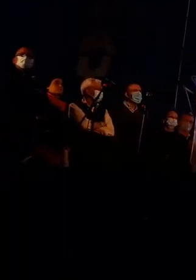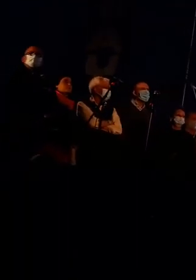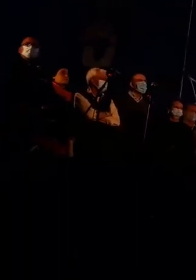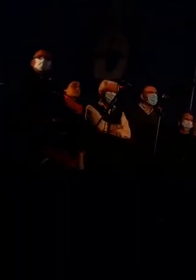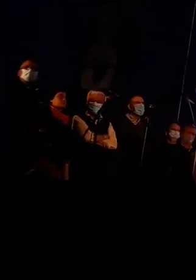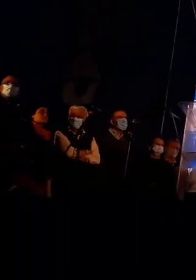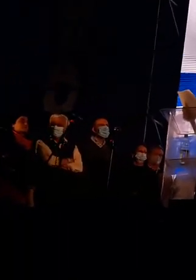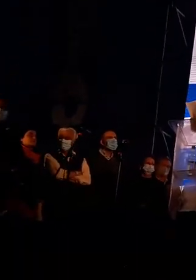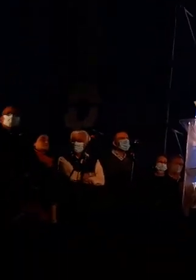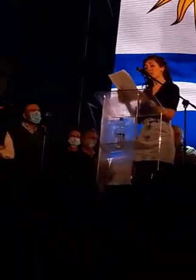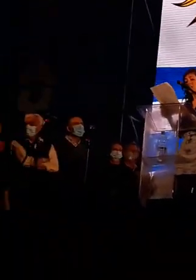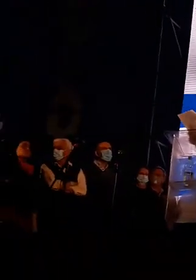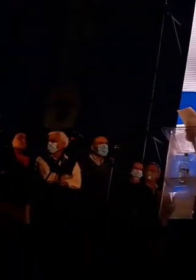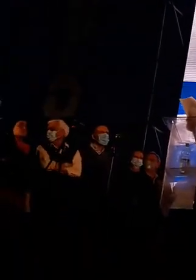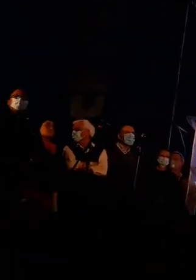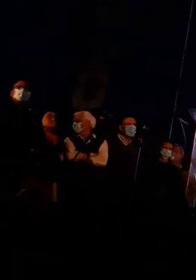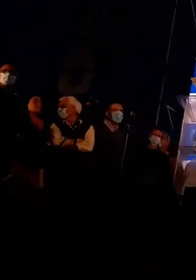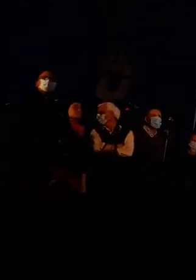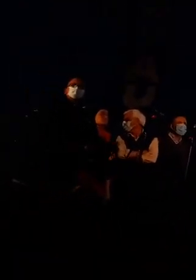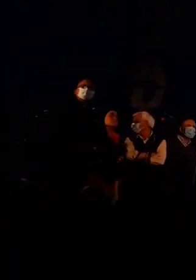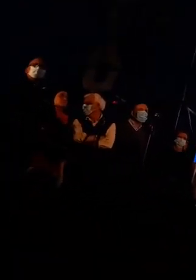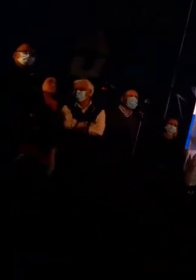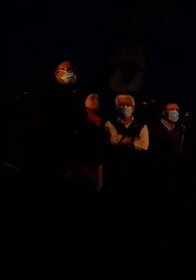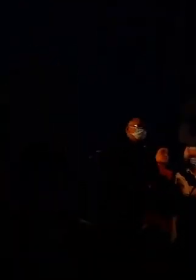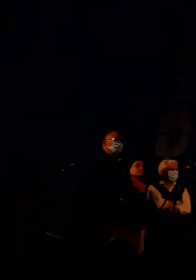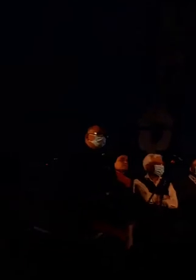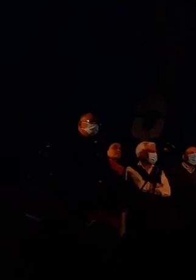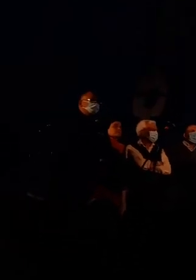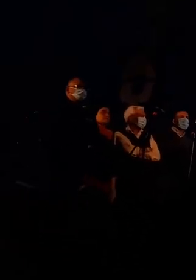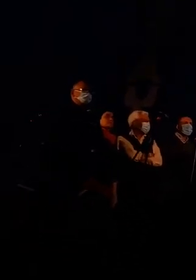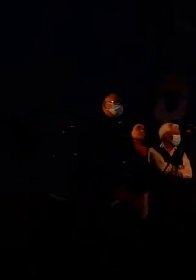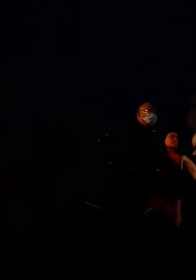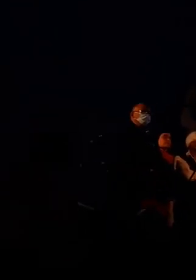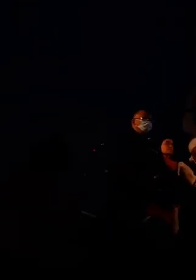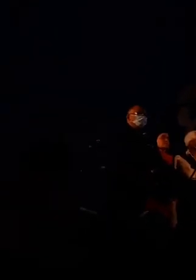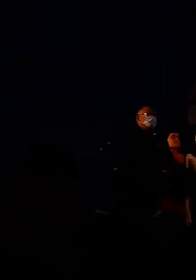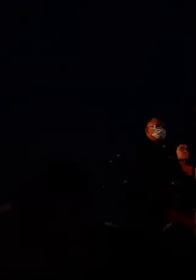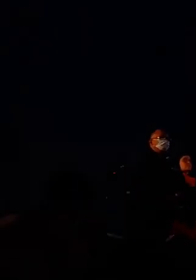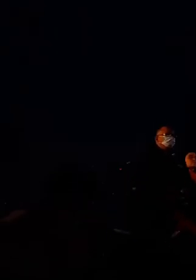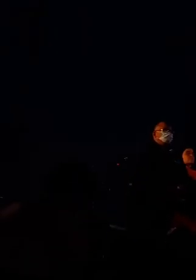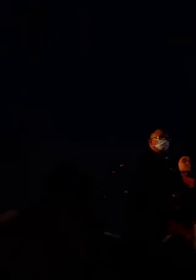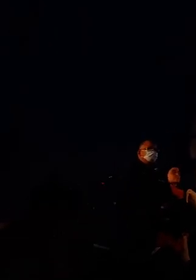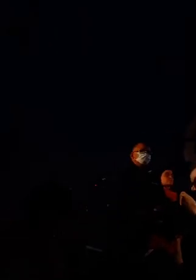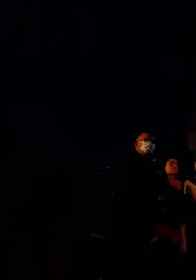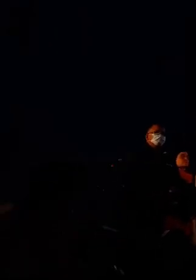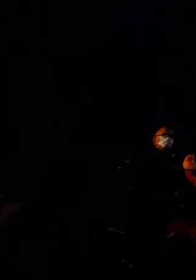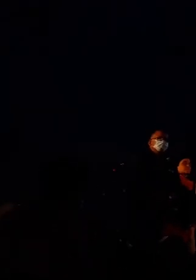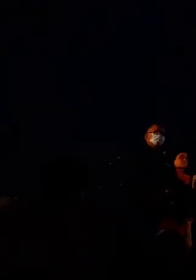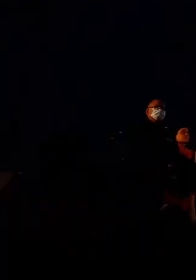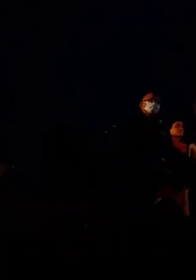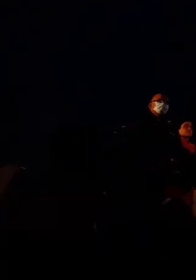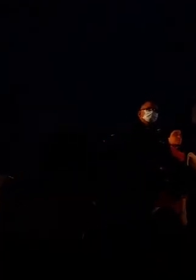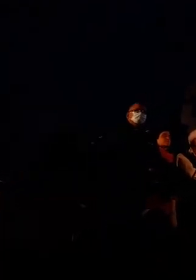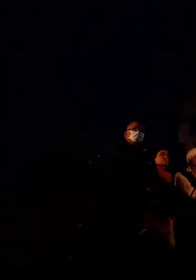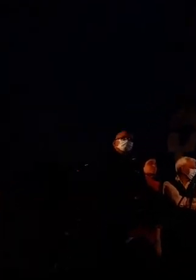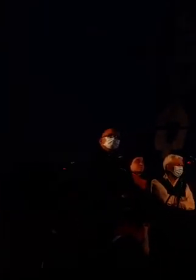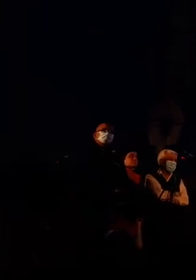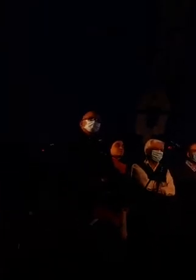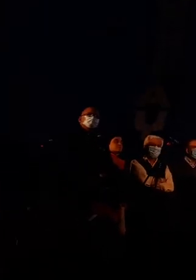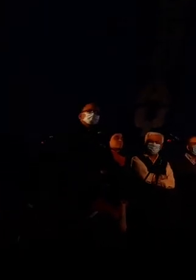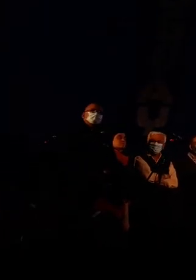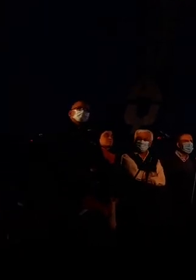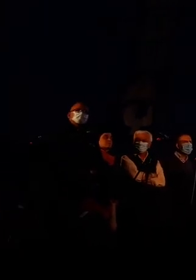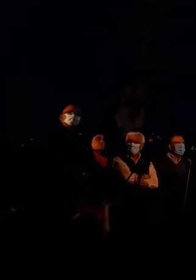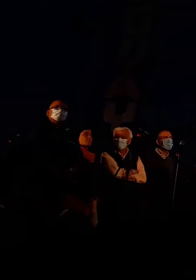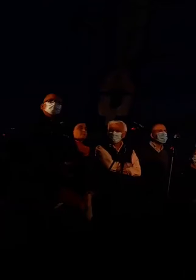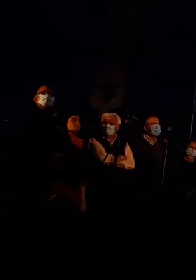solamente consignas. Todos y todas somos testigos de la caída del poder adquisitivo de salarios y pasividades por primera vez en décadas.